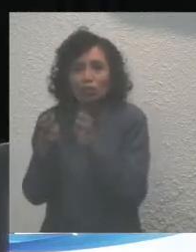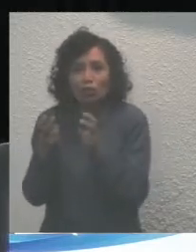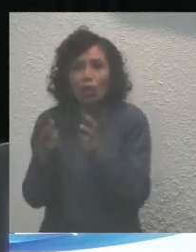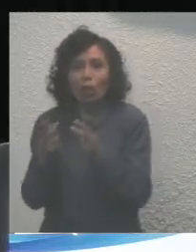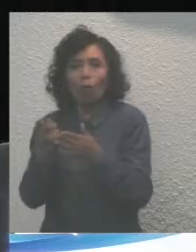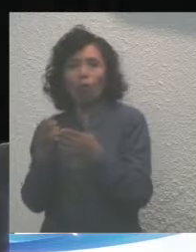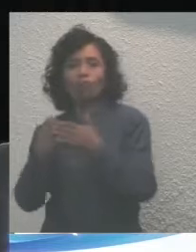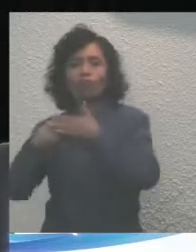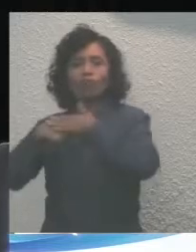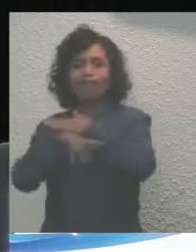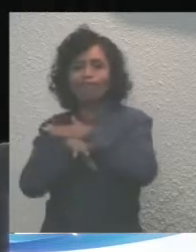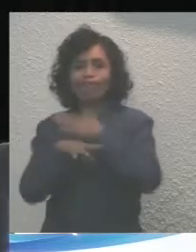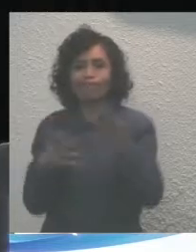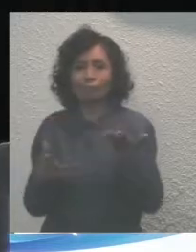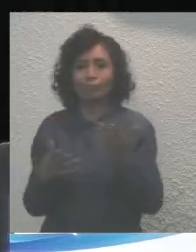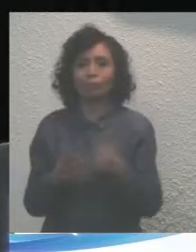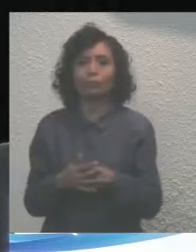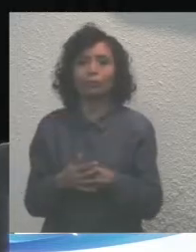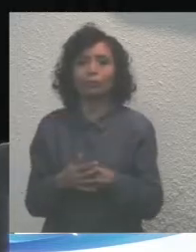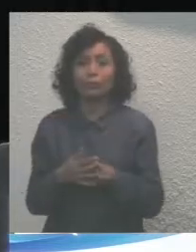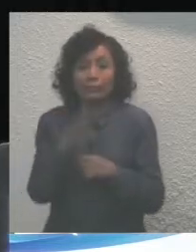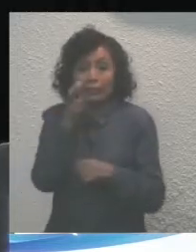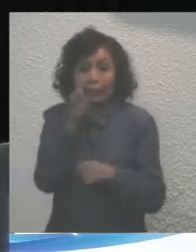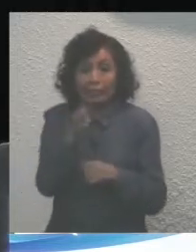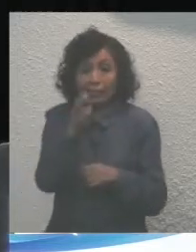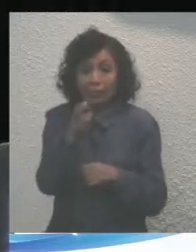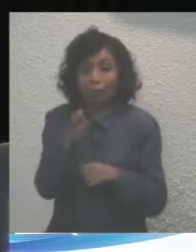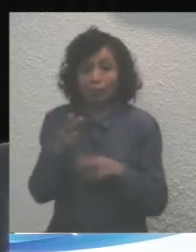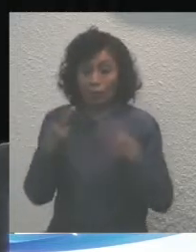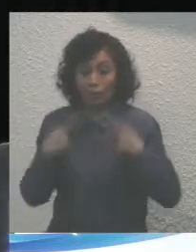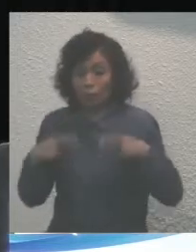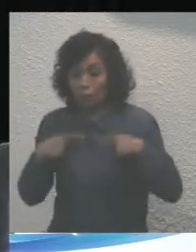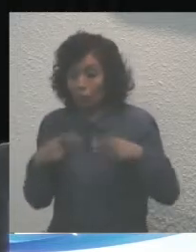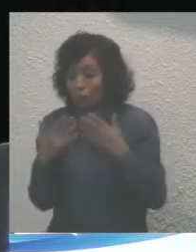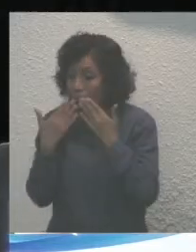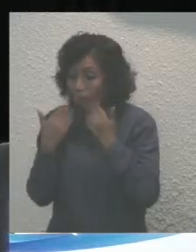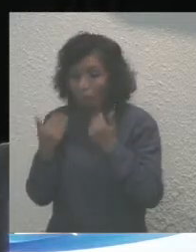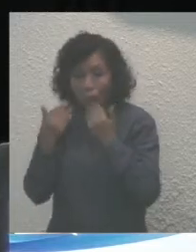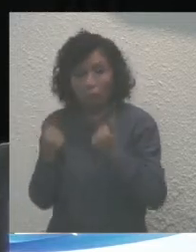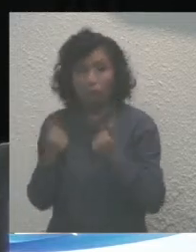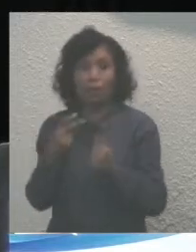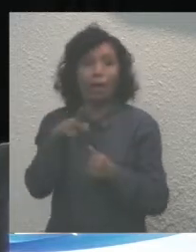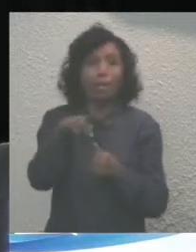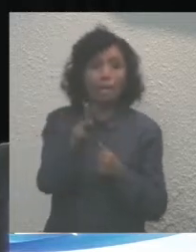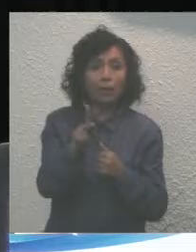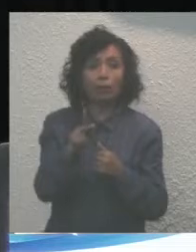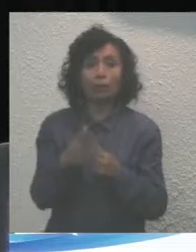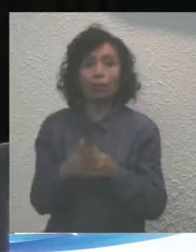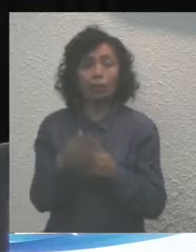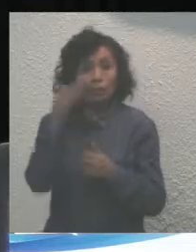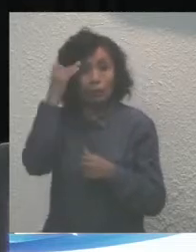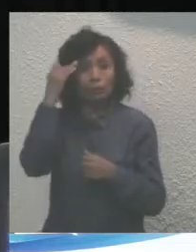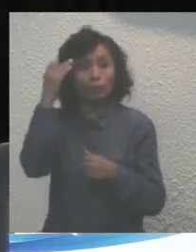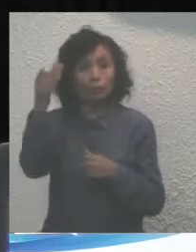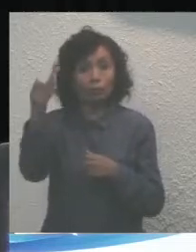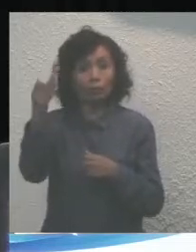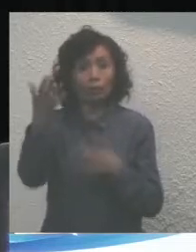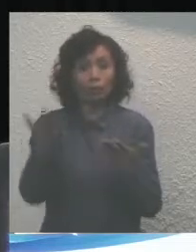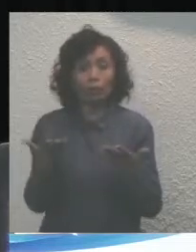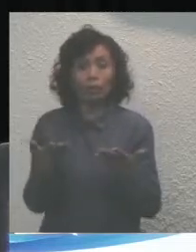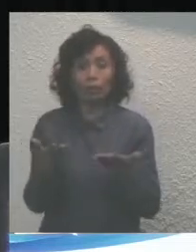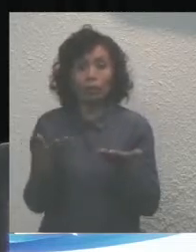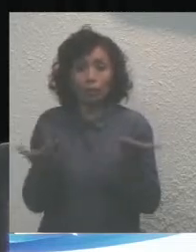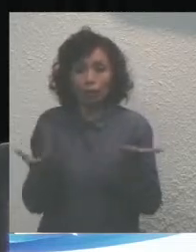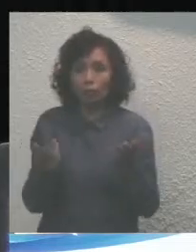su emprendimiento en el empobrecimiento de los que menos tienen. Pero también ha sido una etapa que ha puesto a